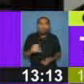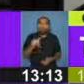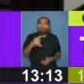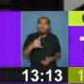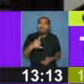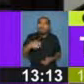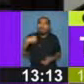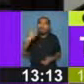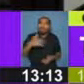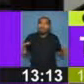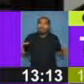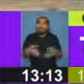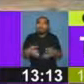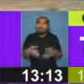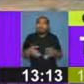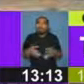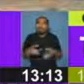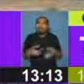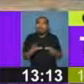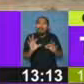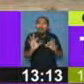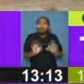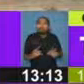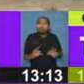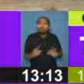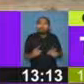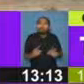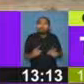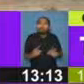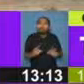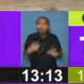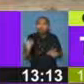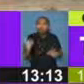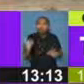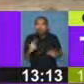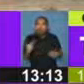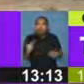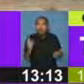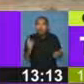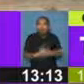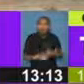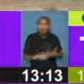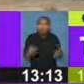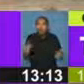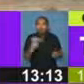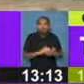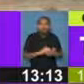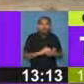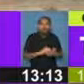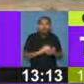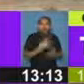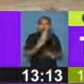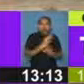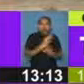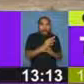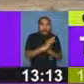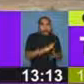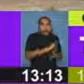paquete en este programa vamos a incluir la construcción de un edificio nuevo Así que se lo